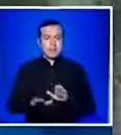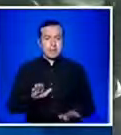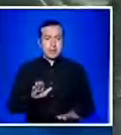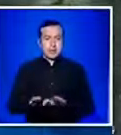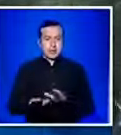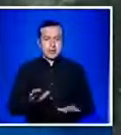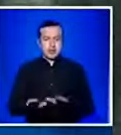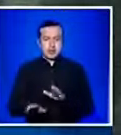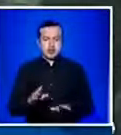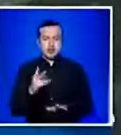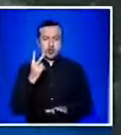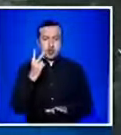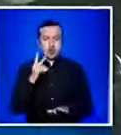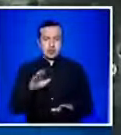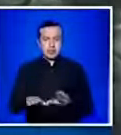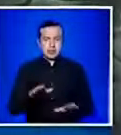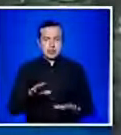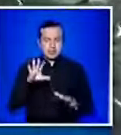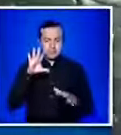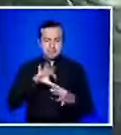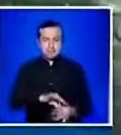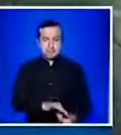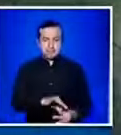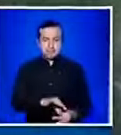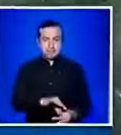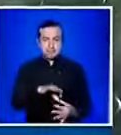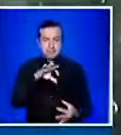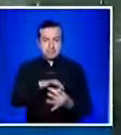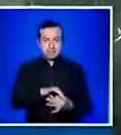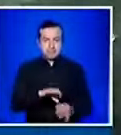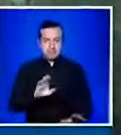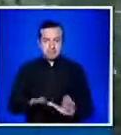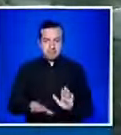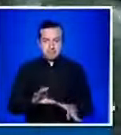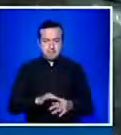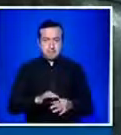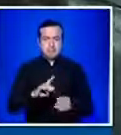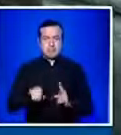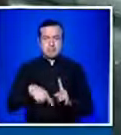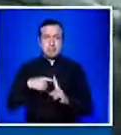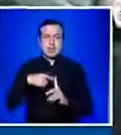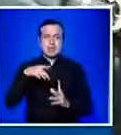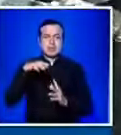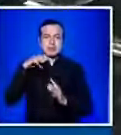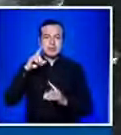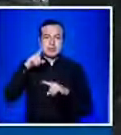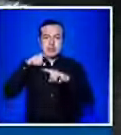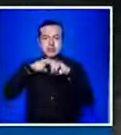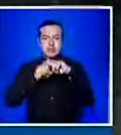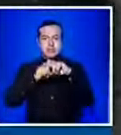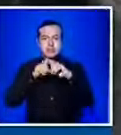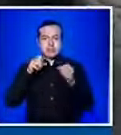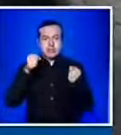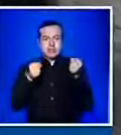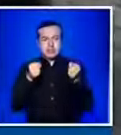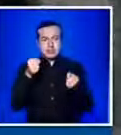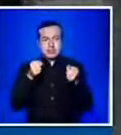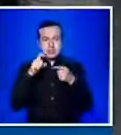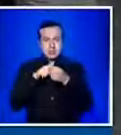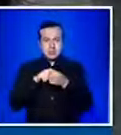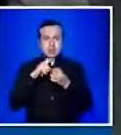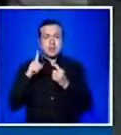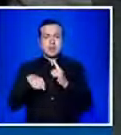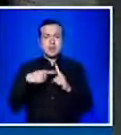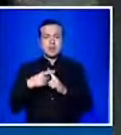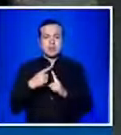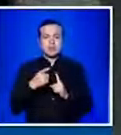dos presentaciones, este que va directamente al pedal y también al volante, y el que solo tenemos para el pedal, ¿no? Claro. Son